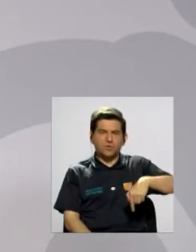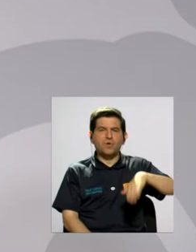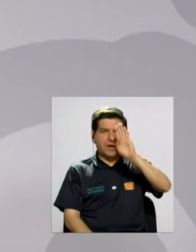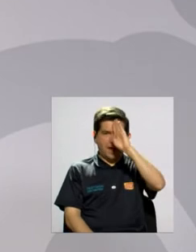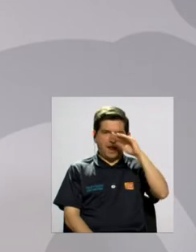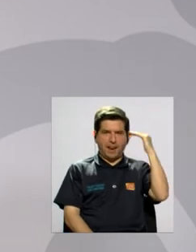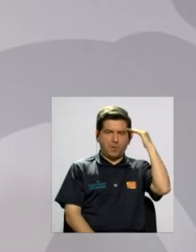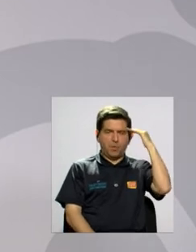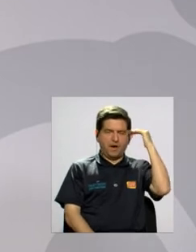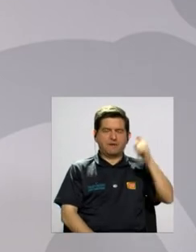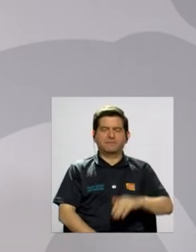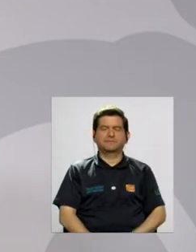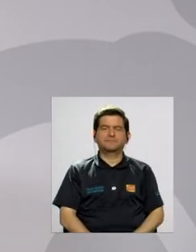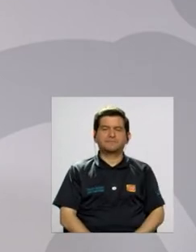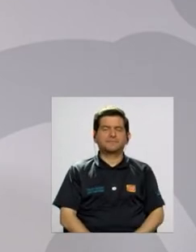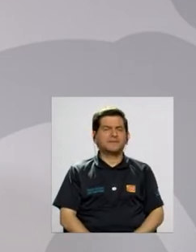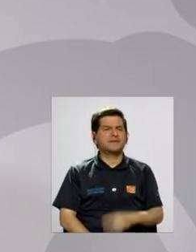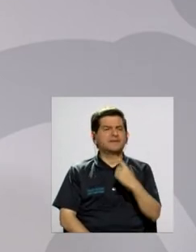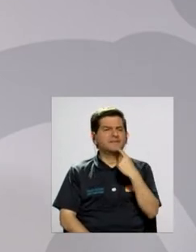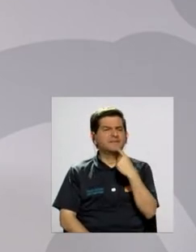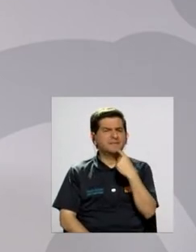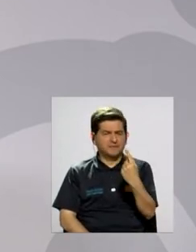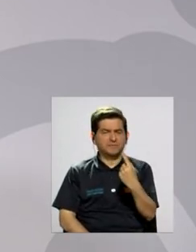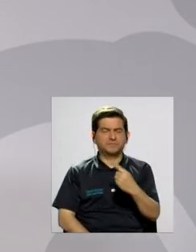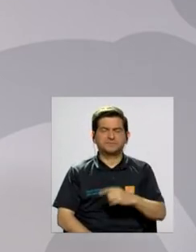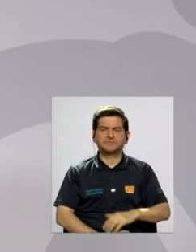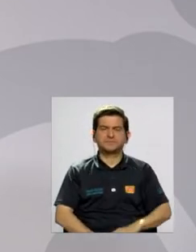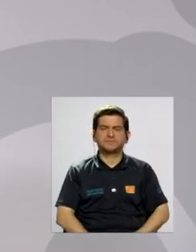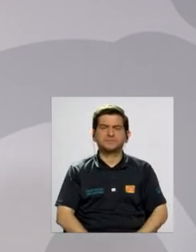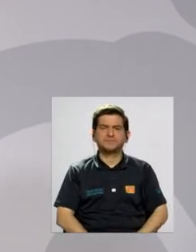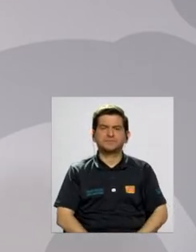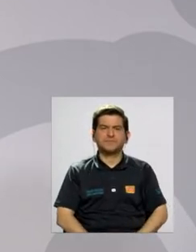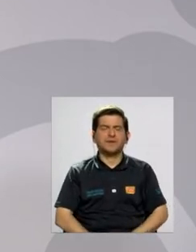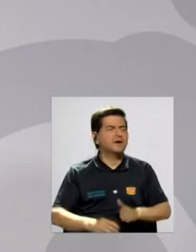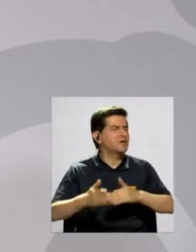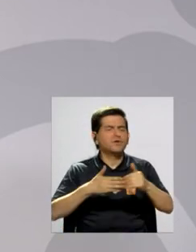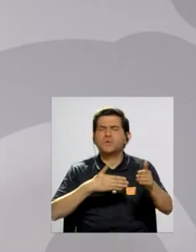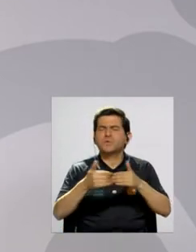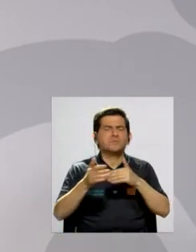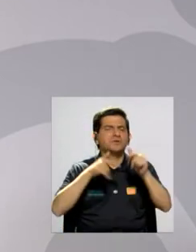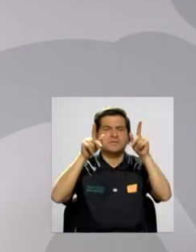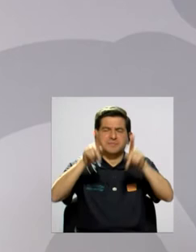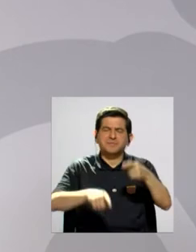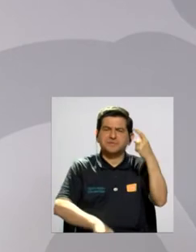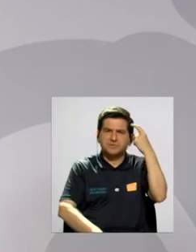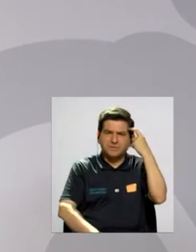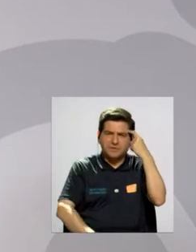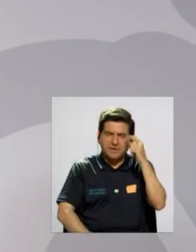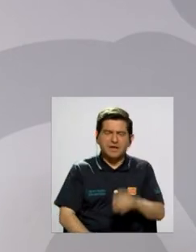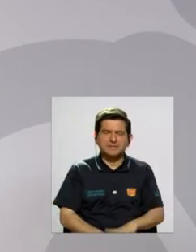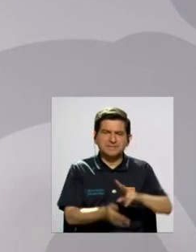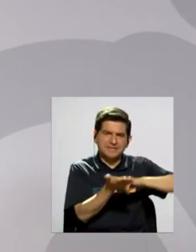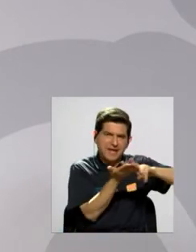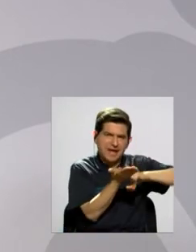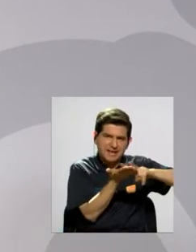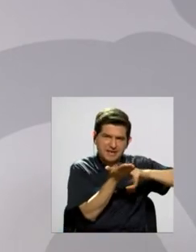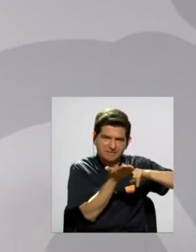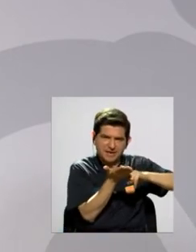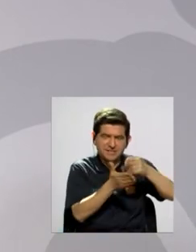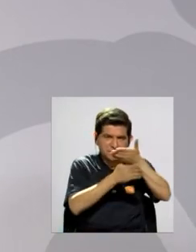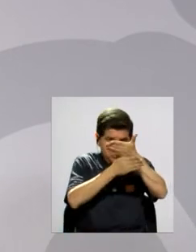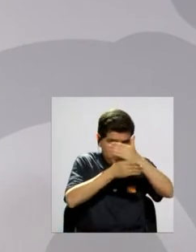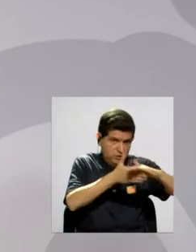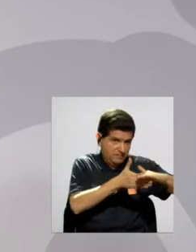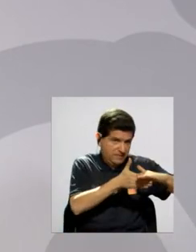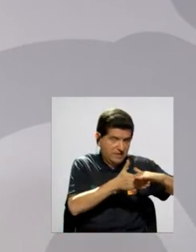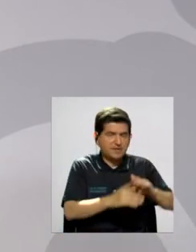Chinchilla. Doña Laura decía que independientemente de que la gente pueda pensar que el Partido de Liberación Nacional está dividido, más